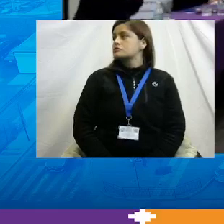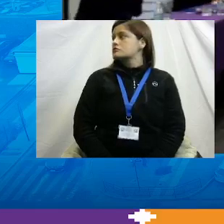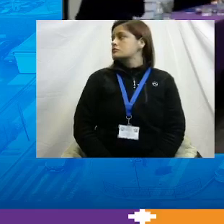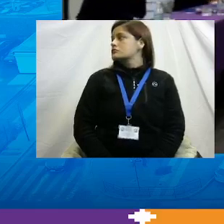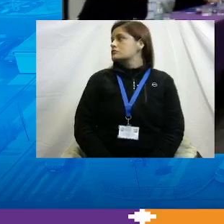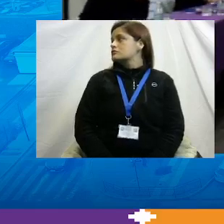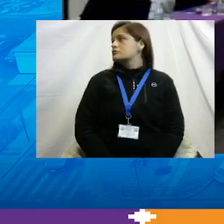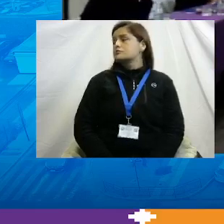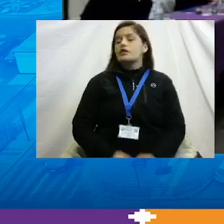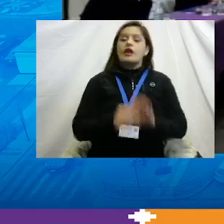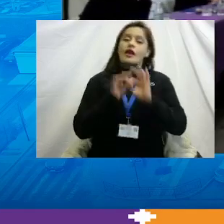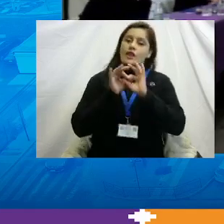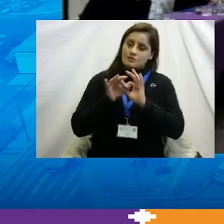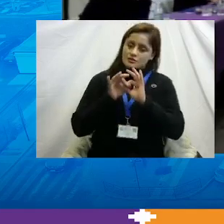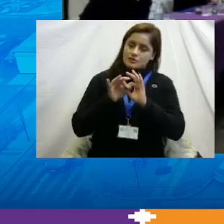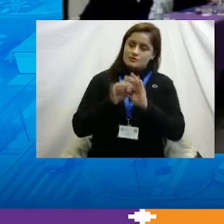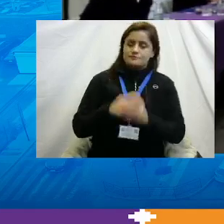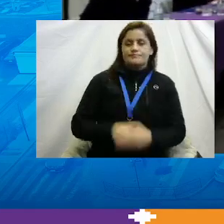Gracias, concejal.